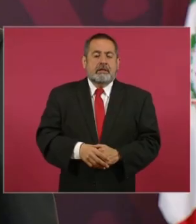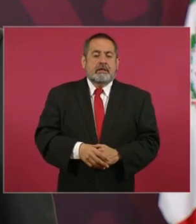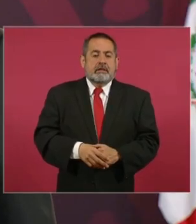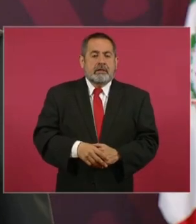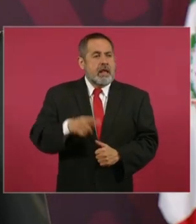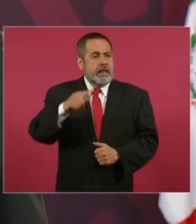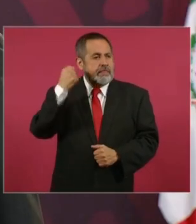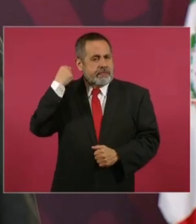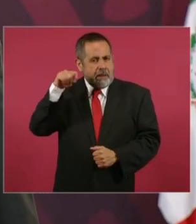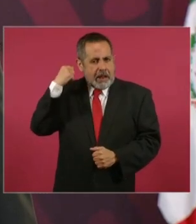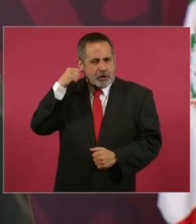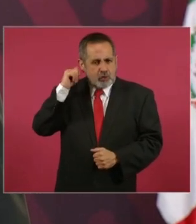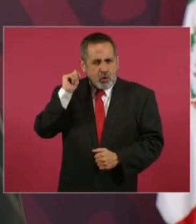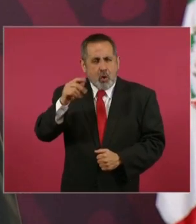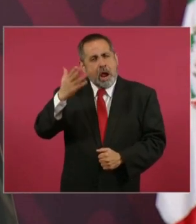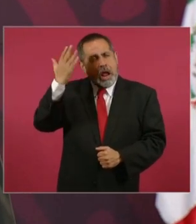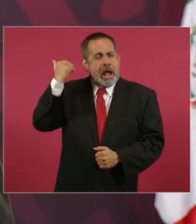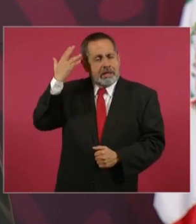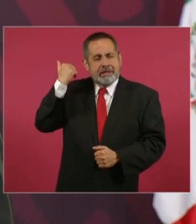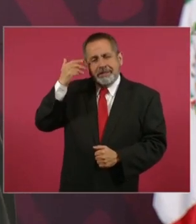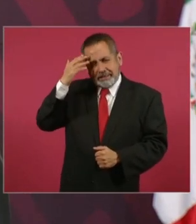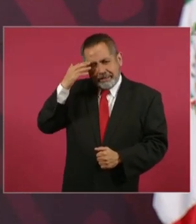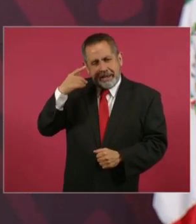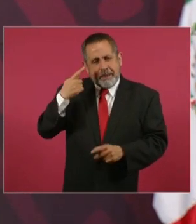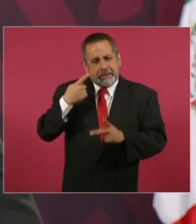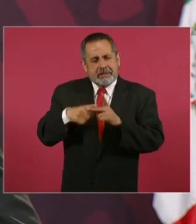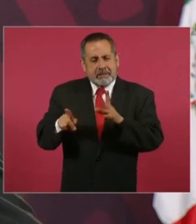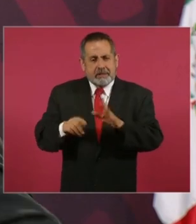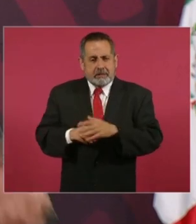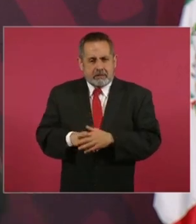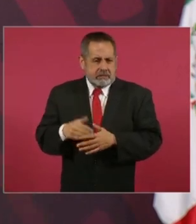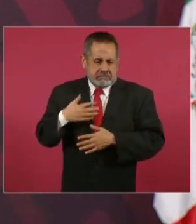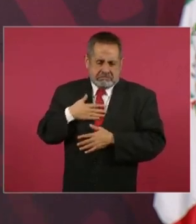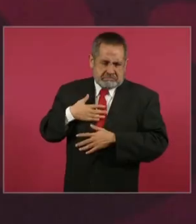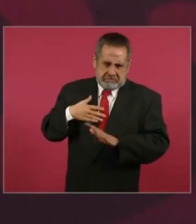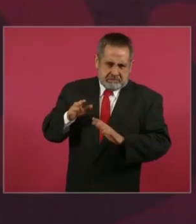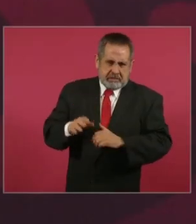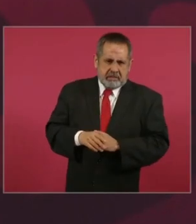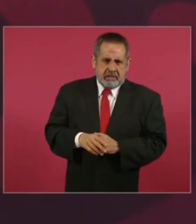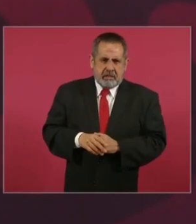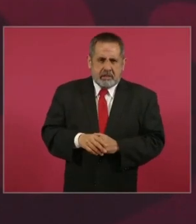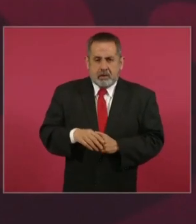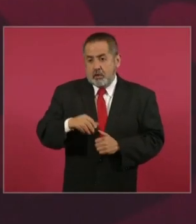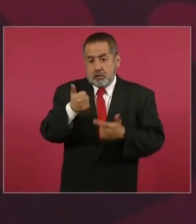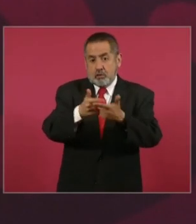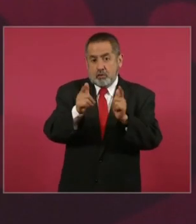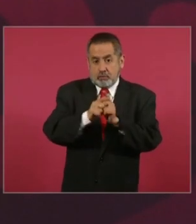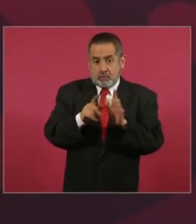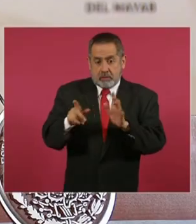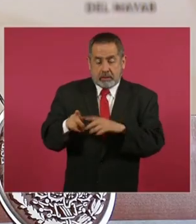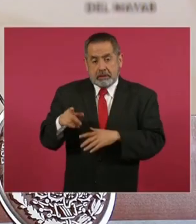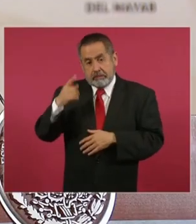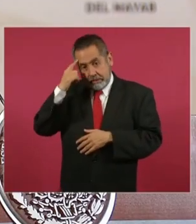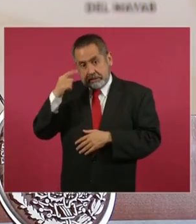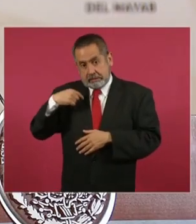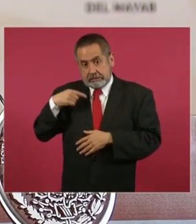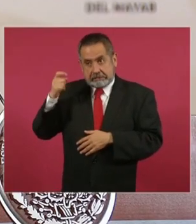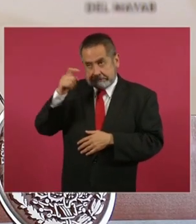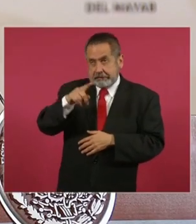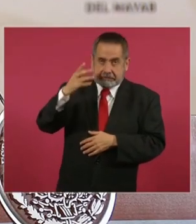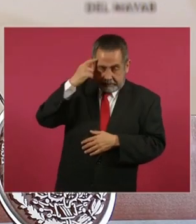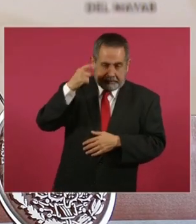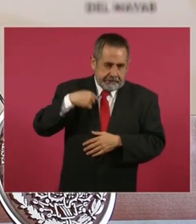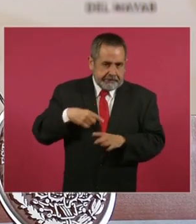en Tabasco, cuando empezábamos, no nosotros, sino de otro partido, porque a nosotros nos costaba en aquellos